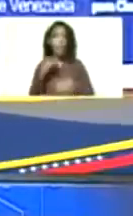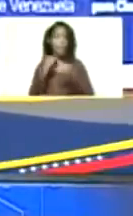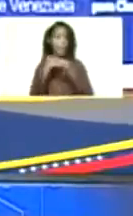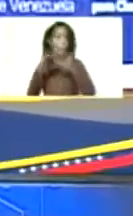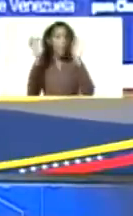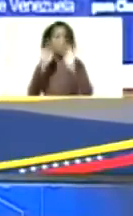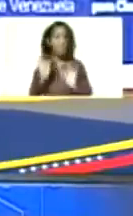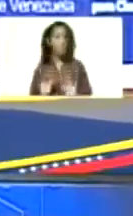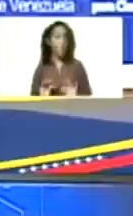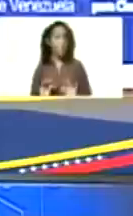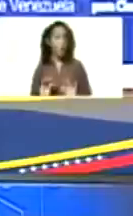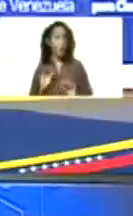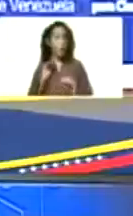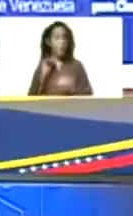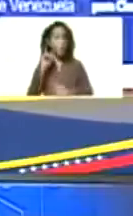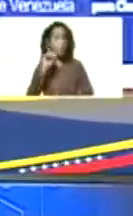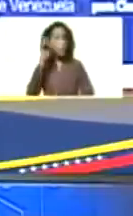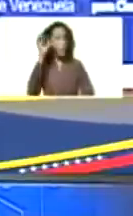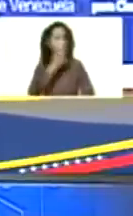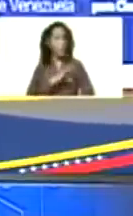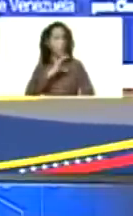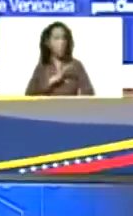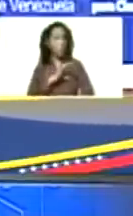Igualmente, una